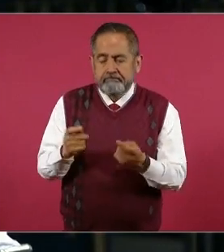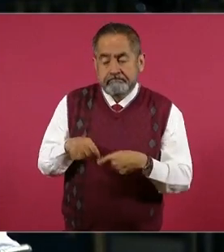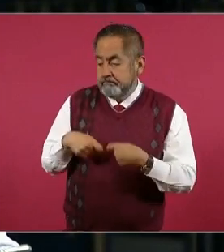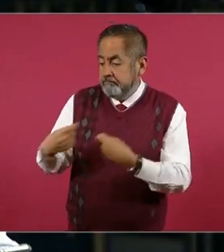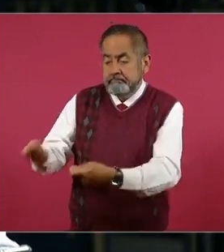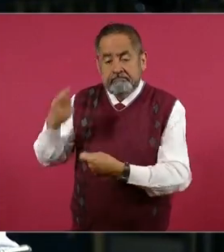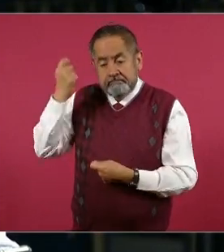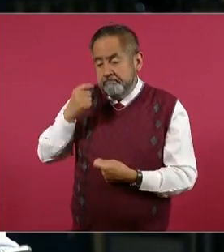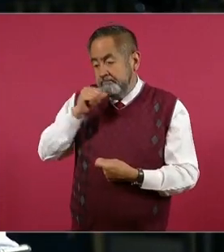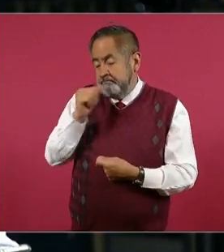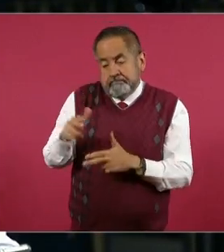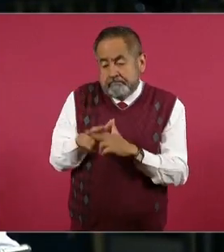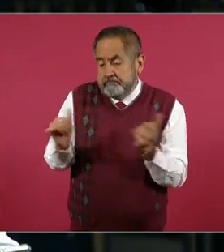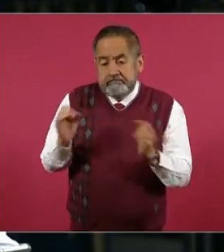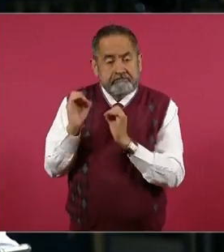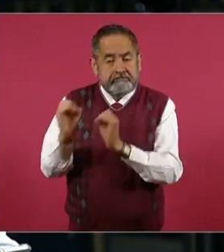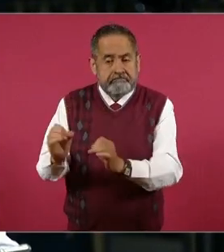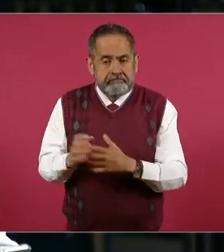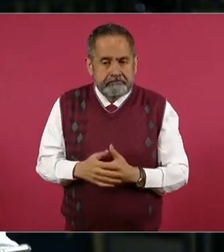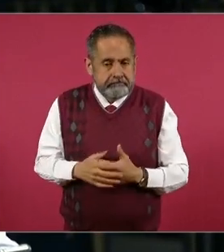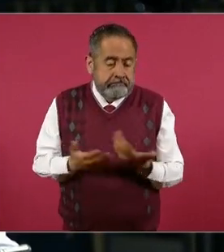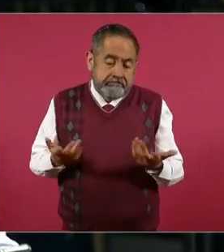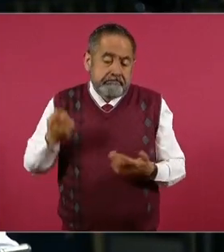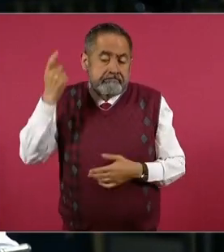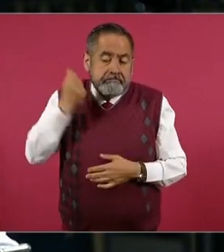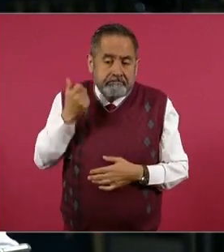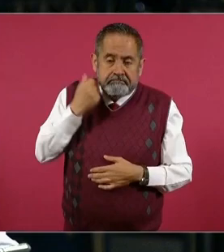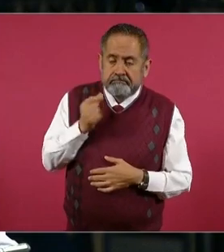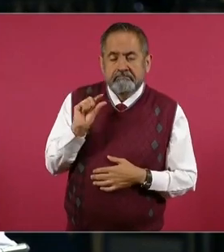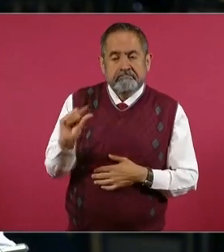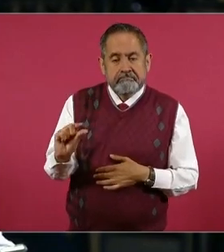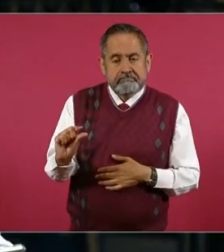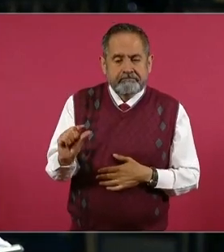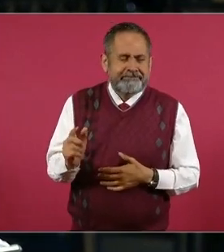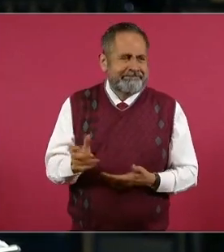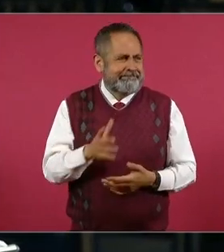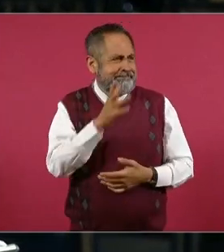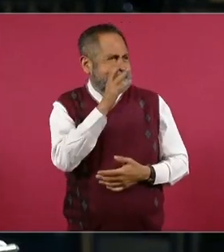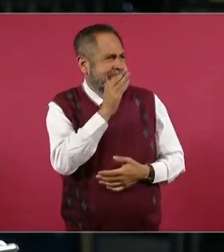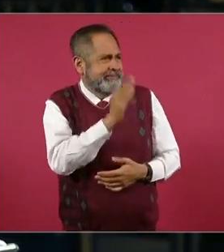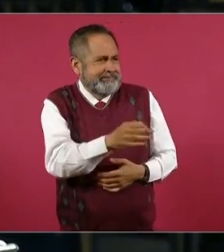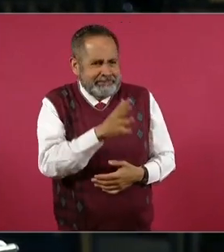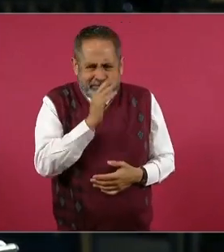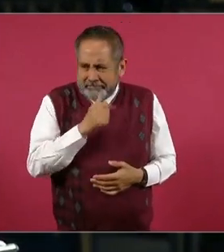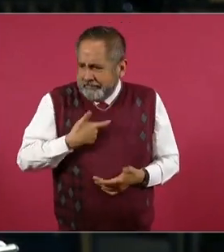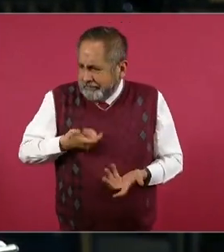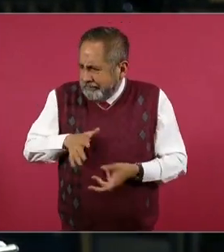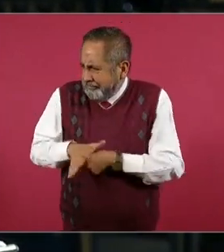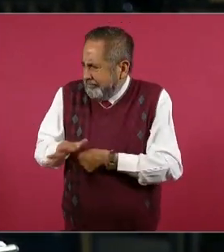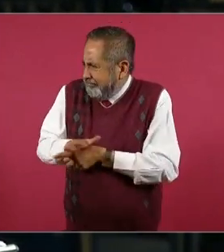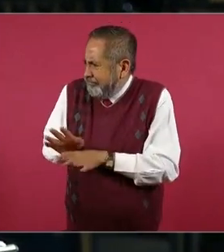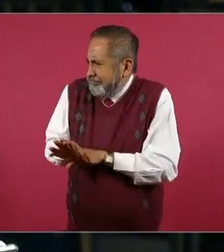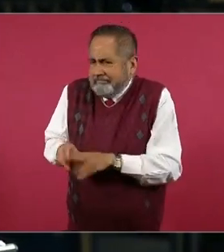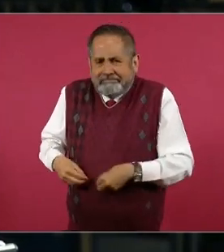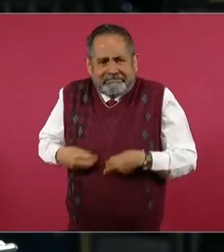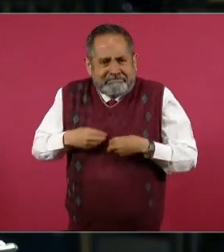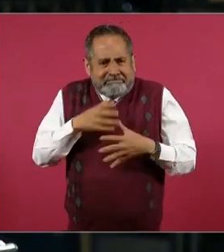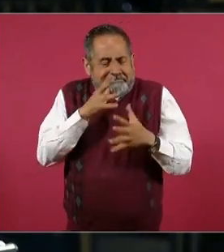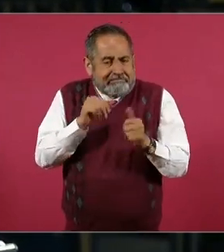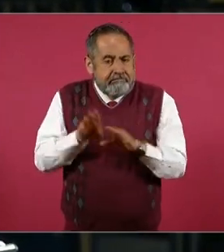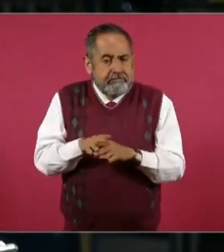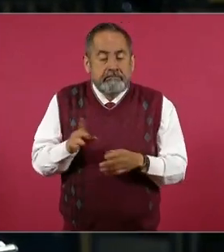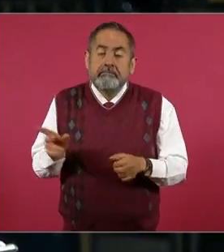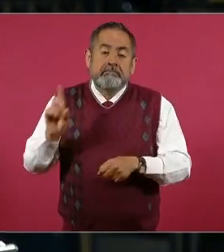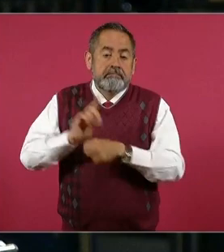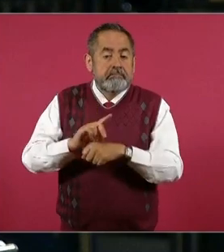su jubilación. Se le ofreció una pensión mínima inaceptable que no cubre sus necesidades básicas. El